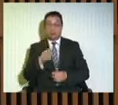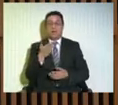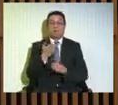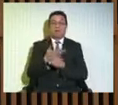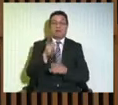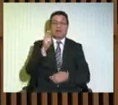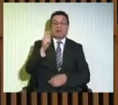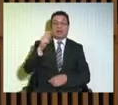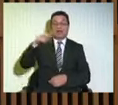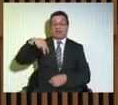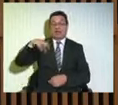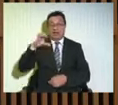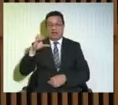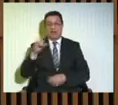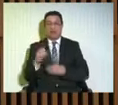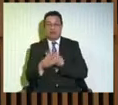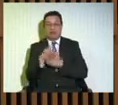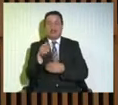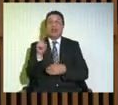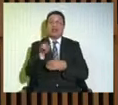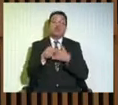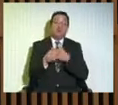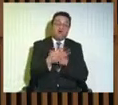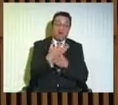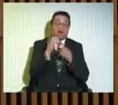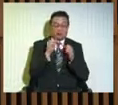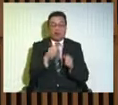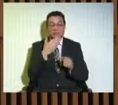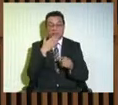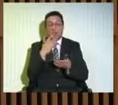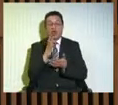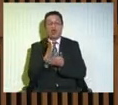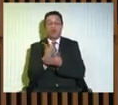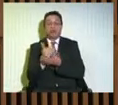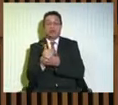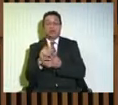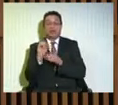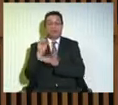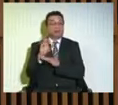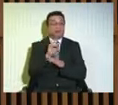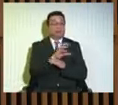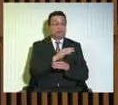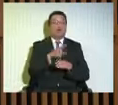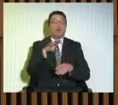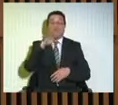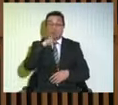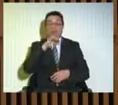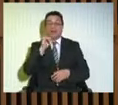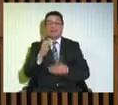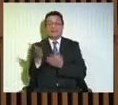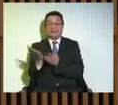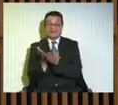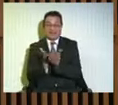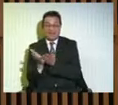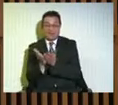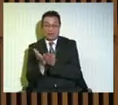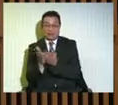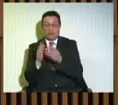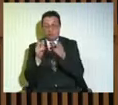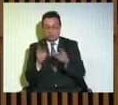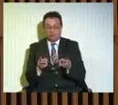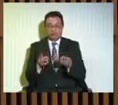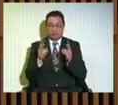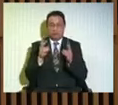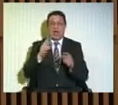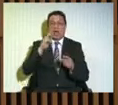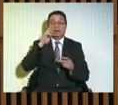y renovarla de esta manera, usar nuestro sistema de distribución logística y que el servicio se preste sin